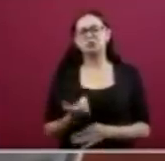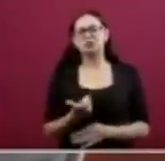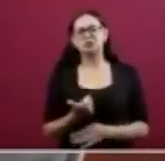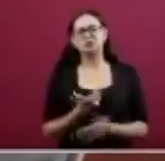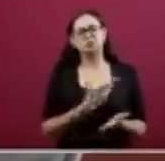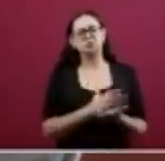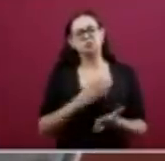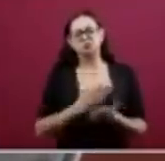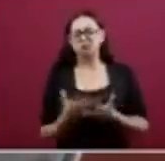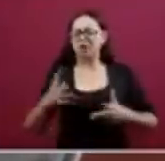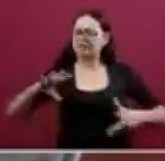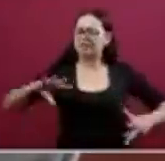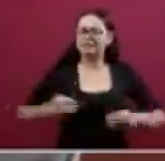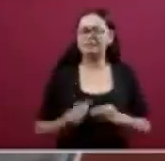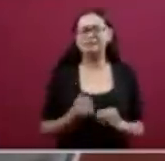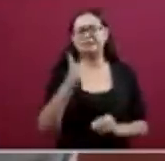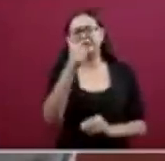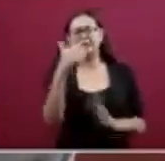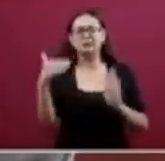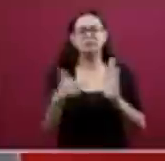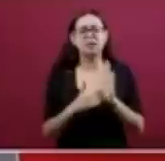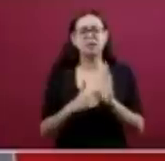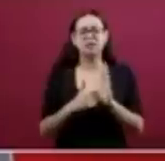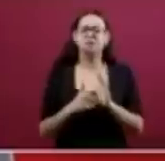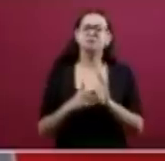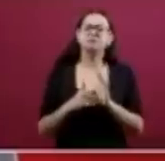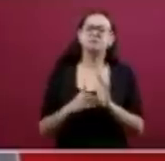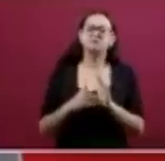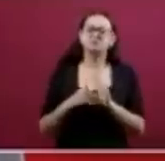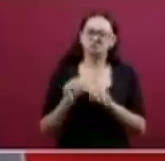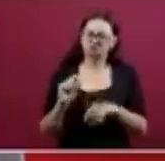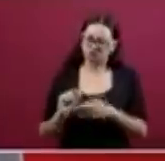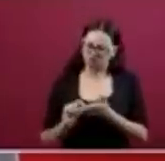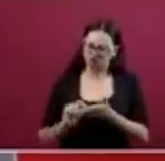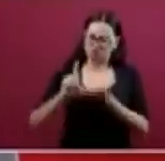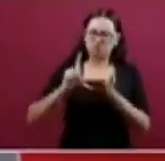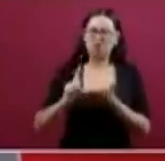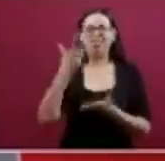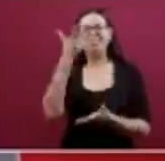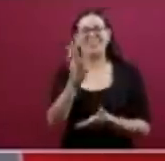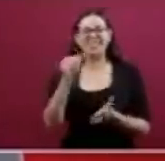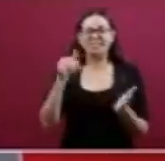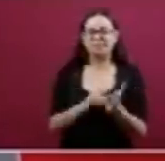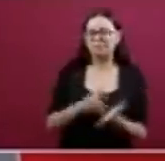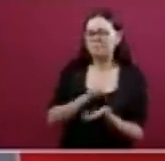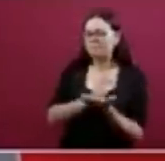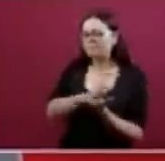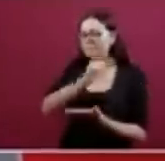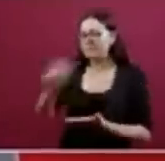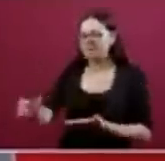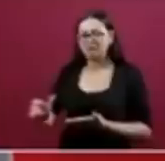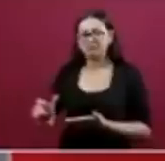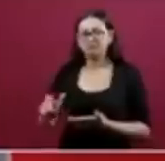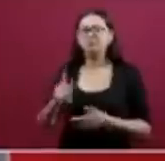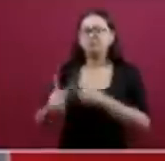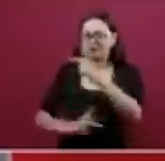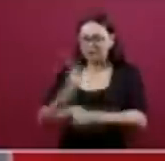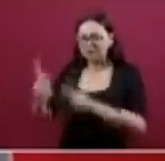los 6,000 pesos y en automático reciben 10. Terminan de pagar los 10,000 y en